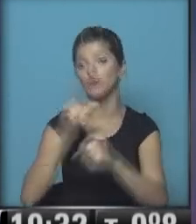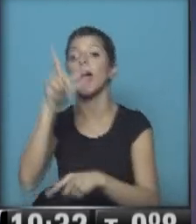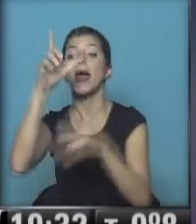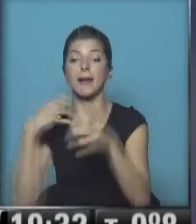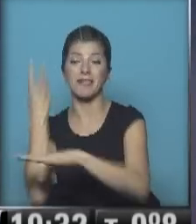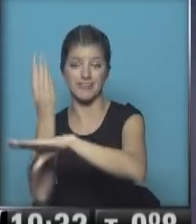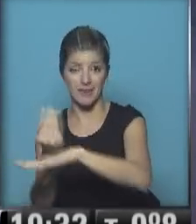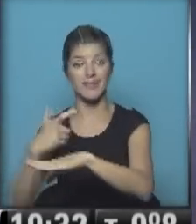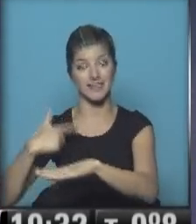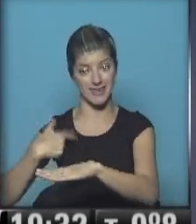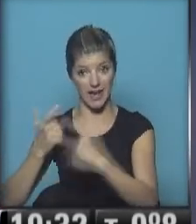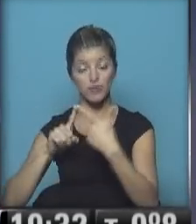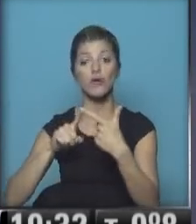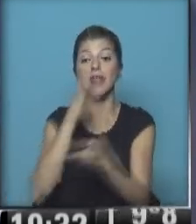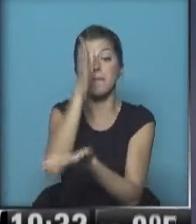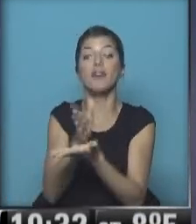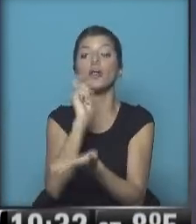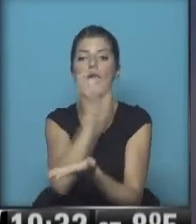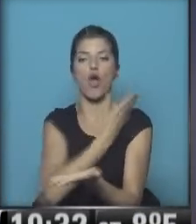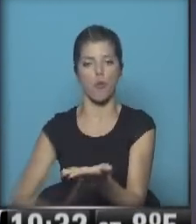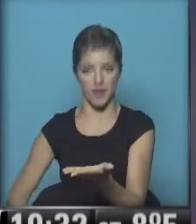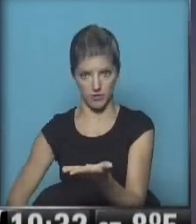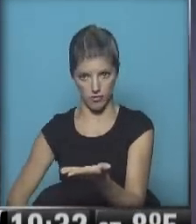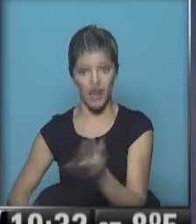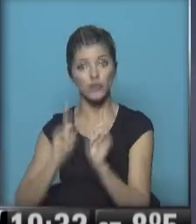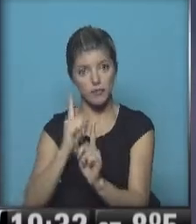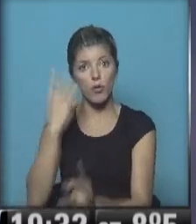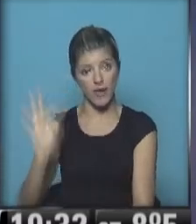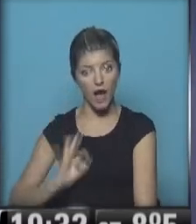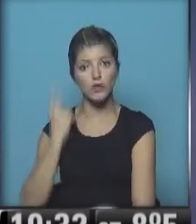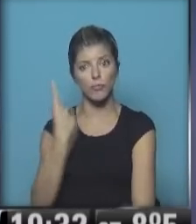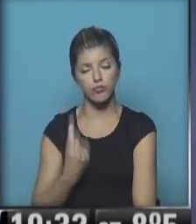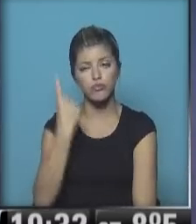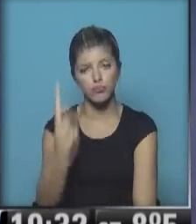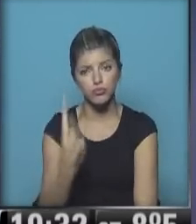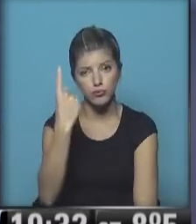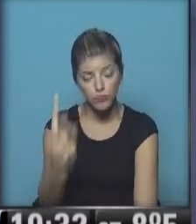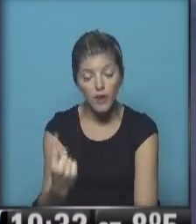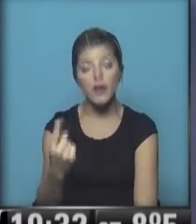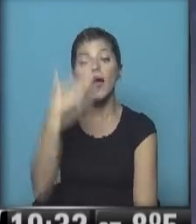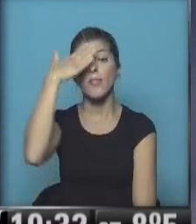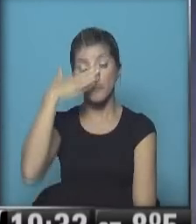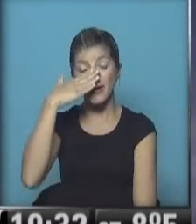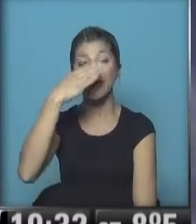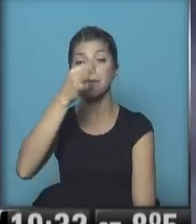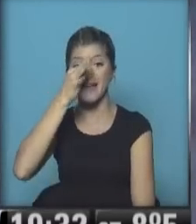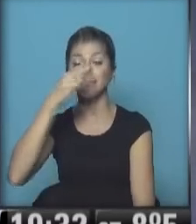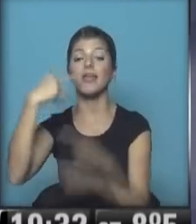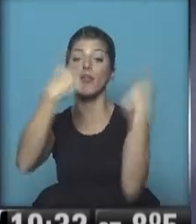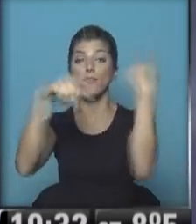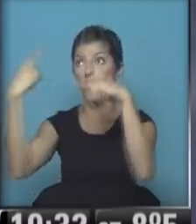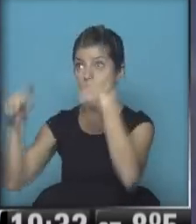el gobierno en el medio. La posibilidad que se da todos los años después que 20 actividades de las distintas ramas del